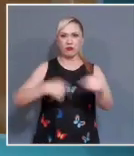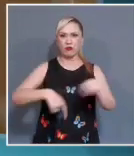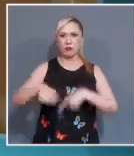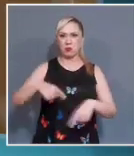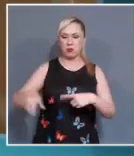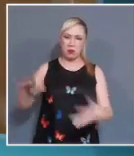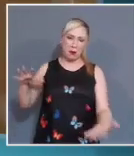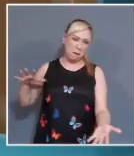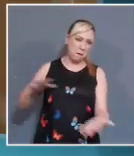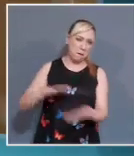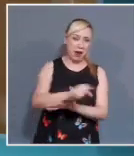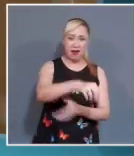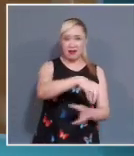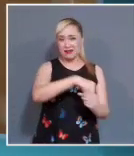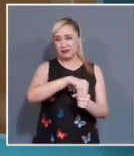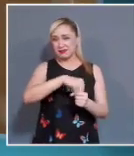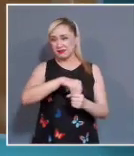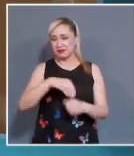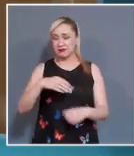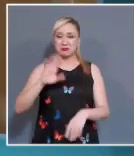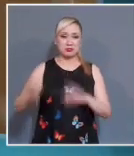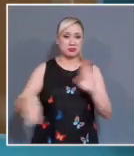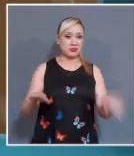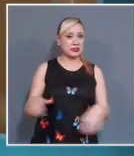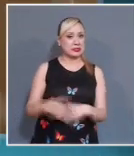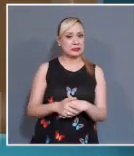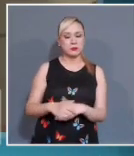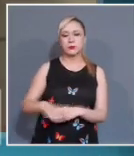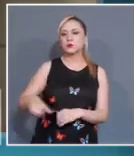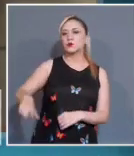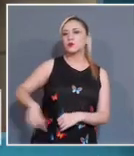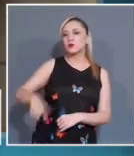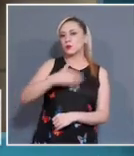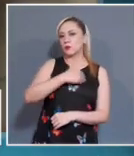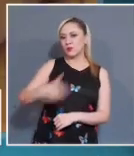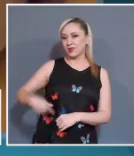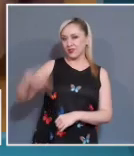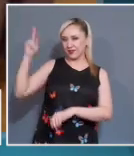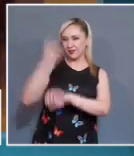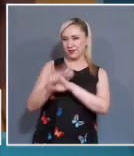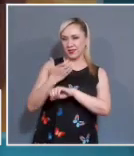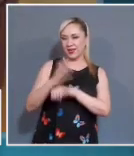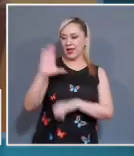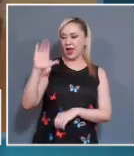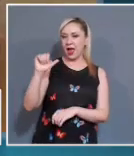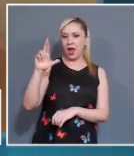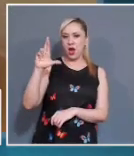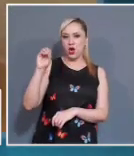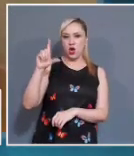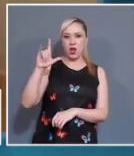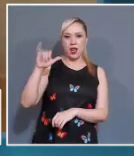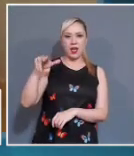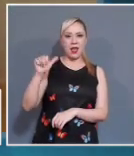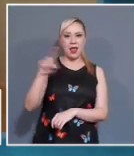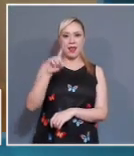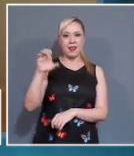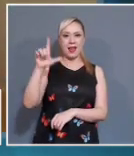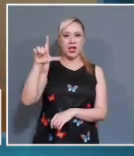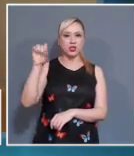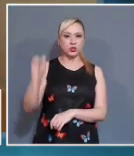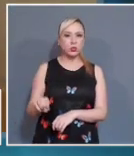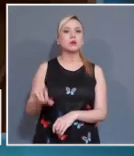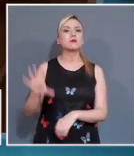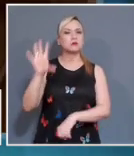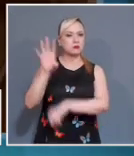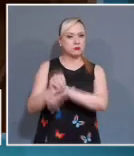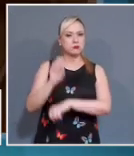El gobernador de Carolina del Sur, Henry McMaster, oficializó la Ley de Protección contra el Aborto y Latidos Cardíacos Fetales bajo el discurso